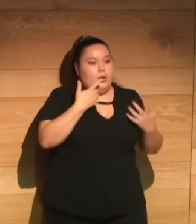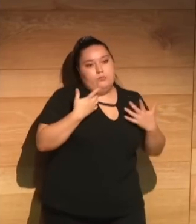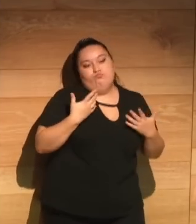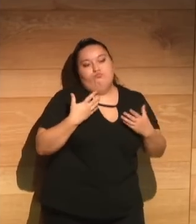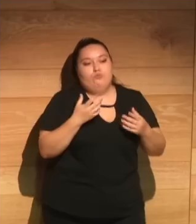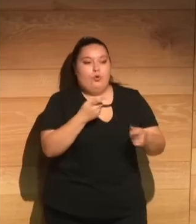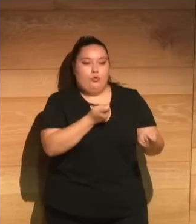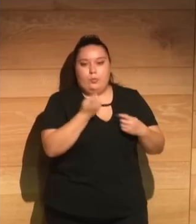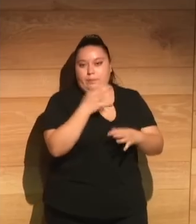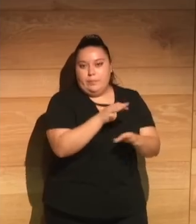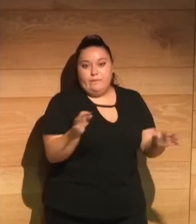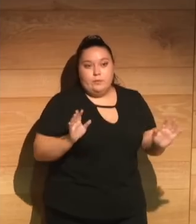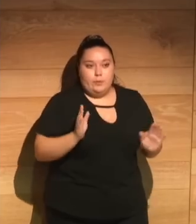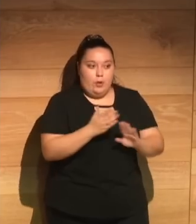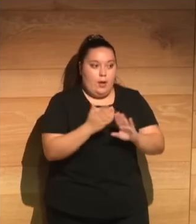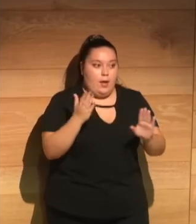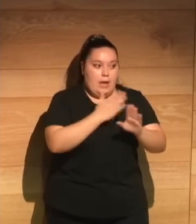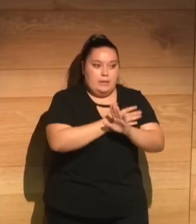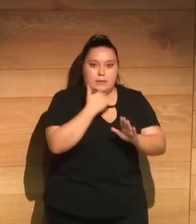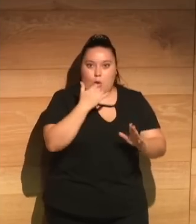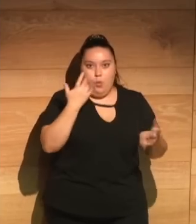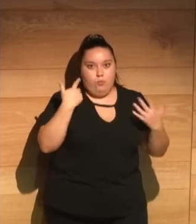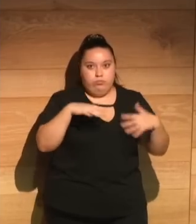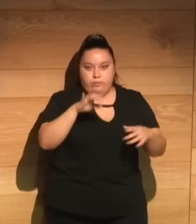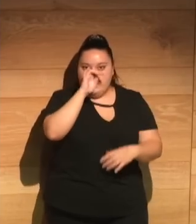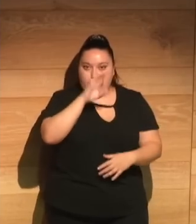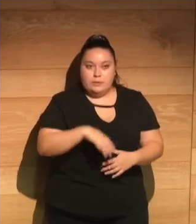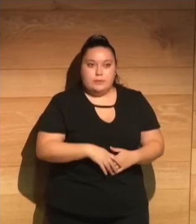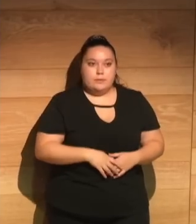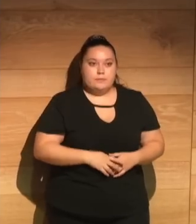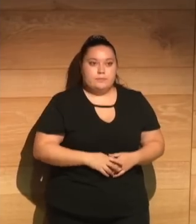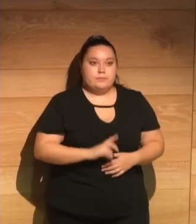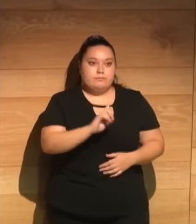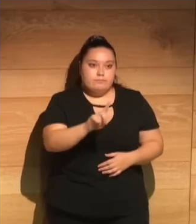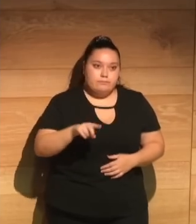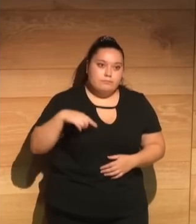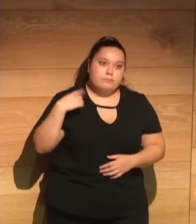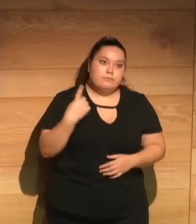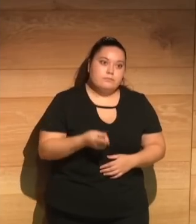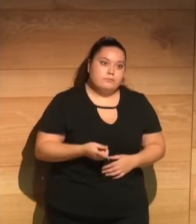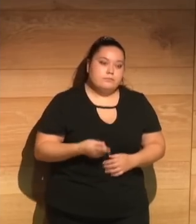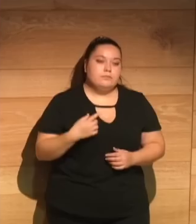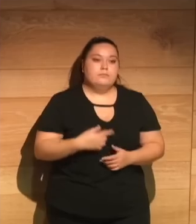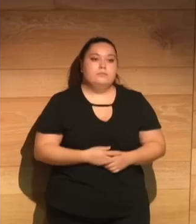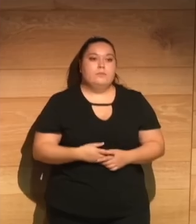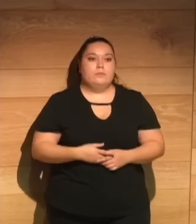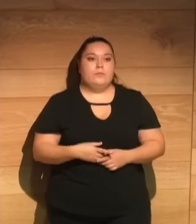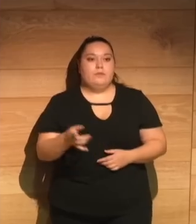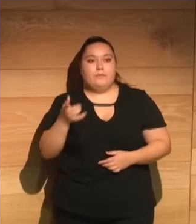perfectamente, pero en ese momento eran saltos cuánticos. Y eso nos lleva ya a Daguerre y el